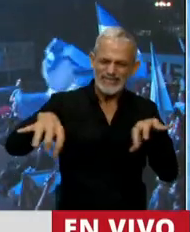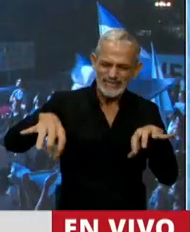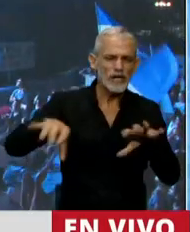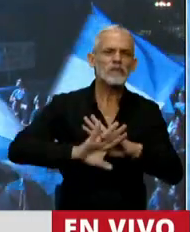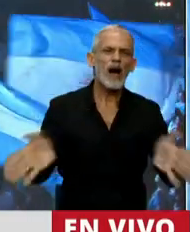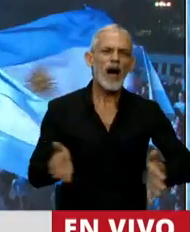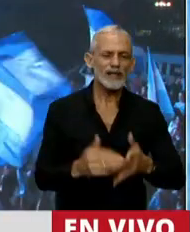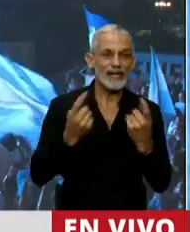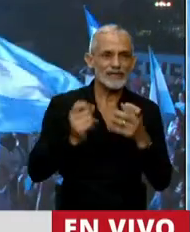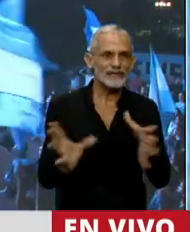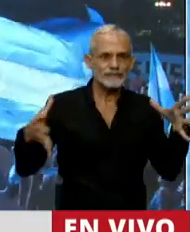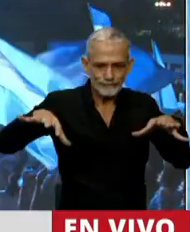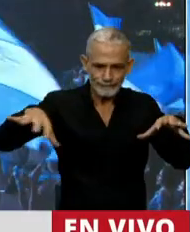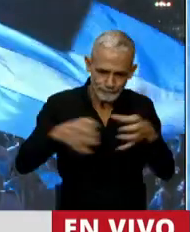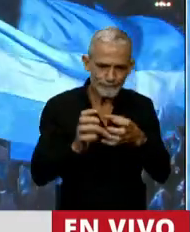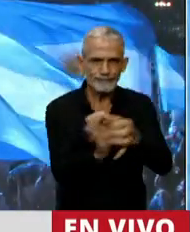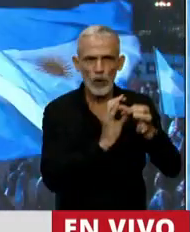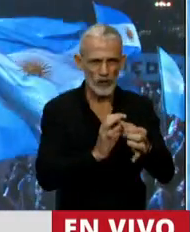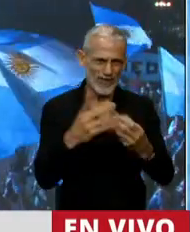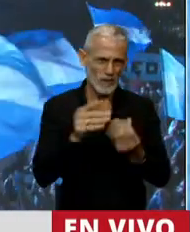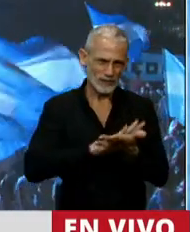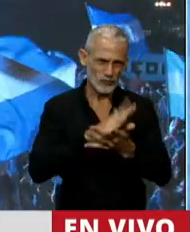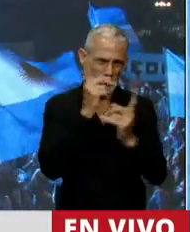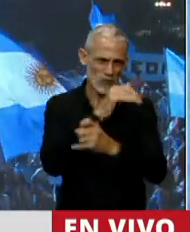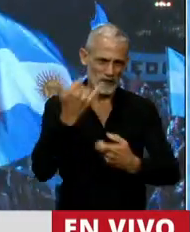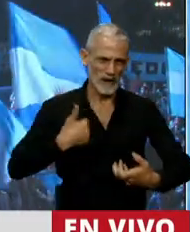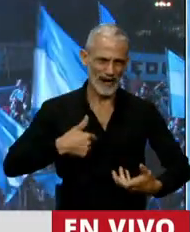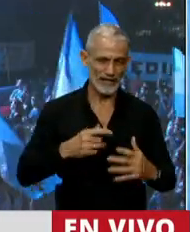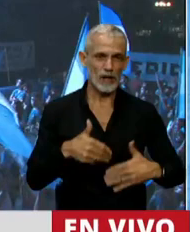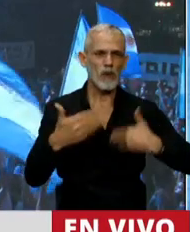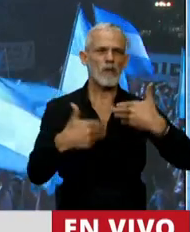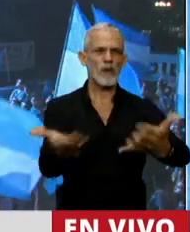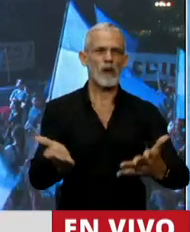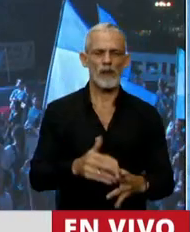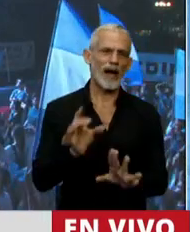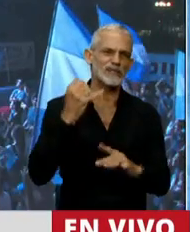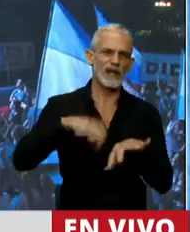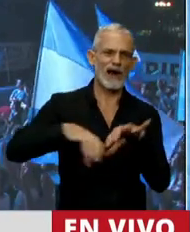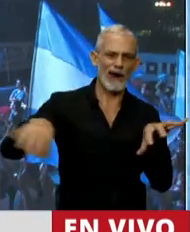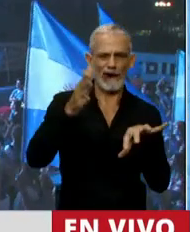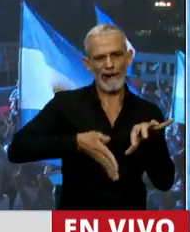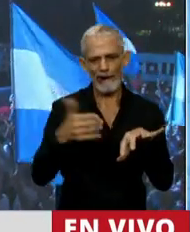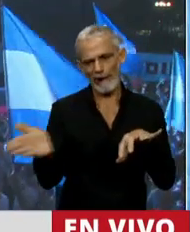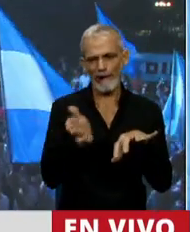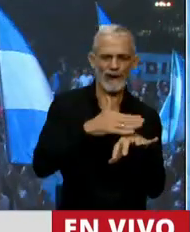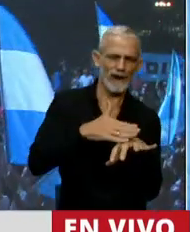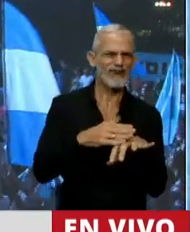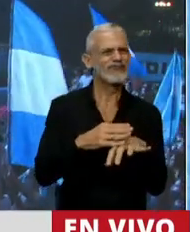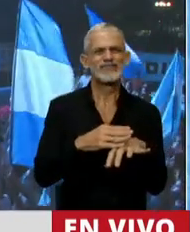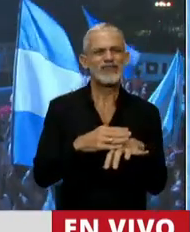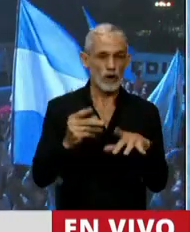necesita a todos los argentinos unidos para salir de esta situación. Que esto no quede de un bando y del otro. Y